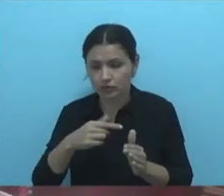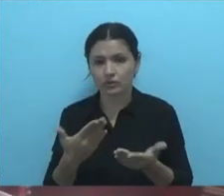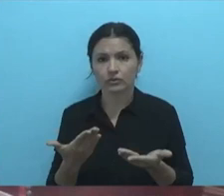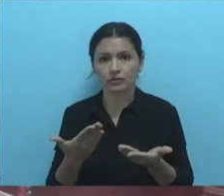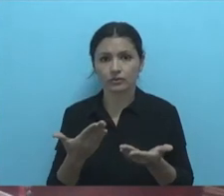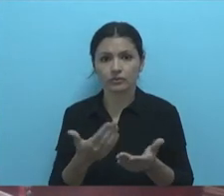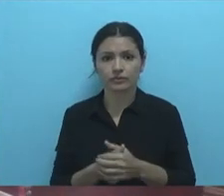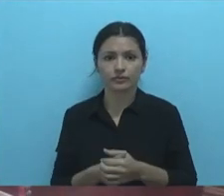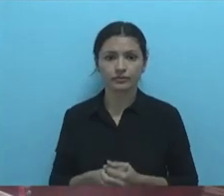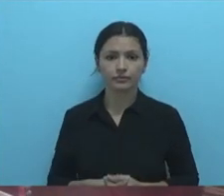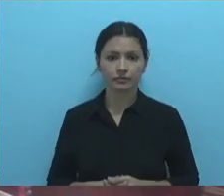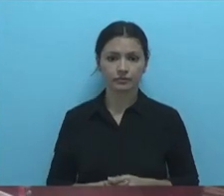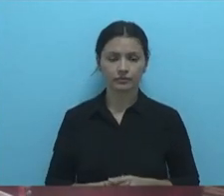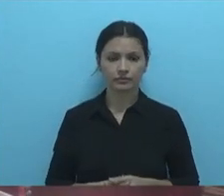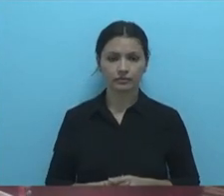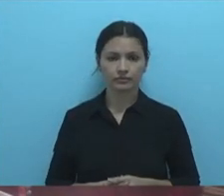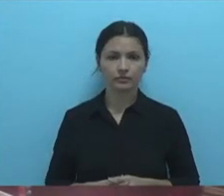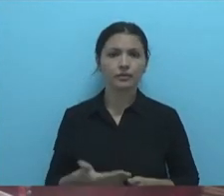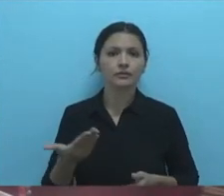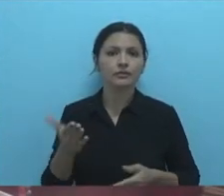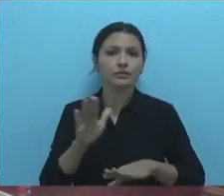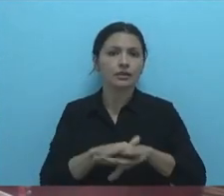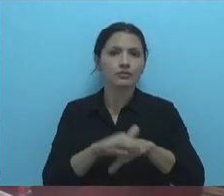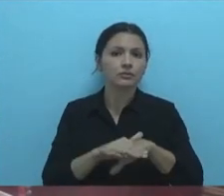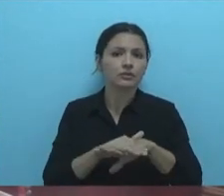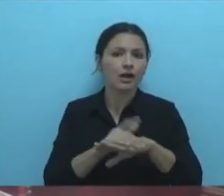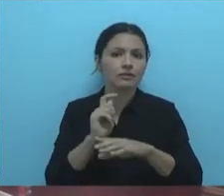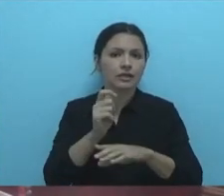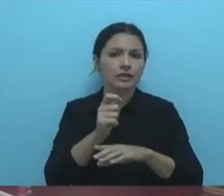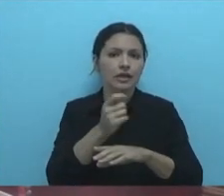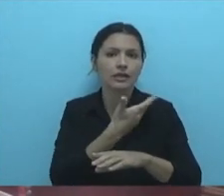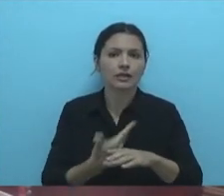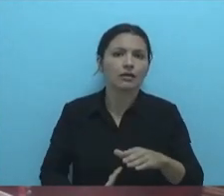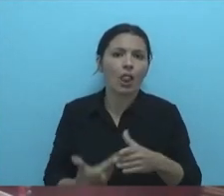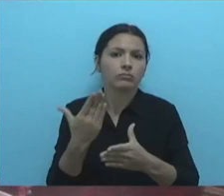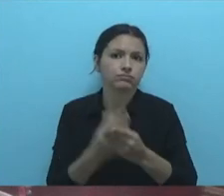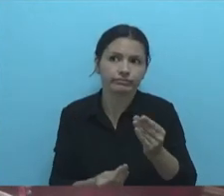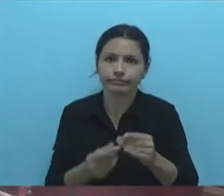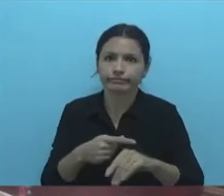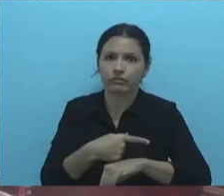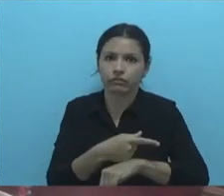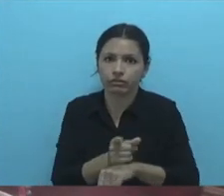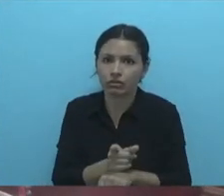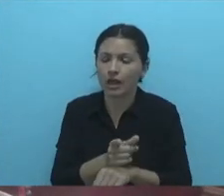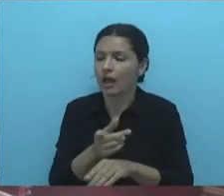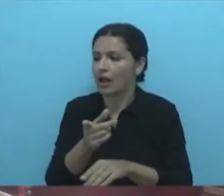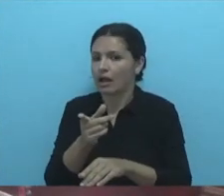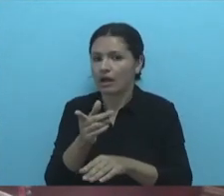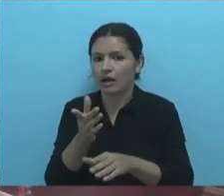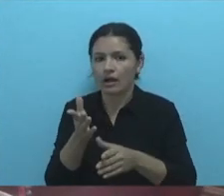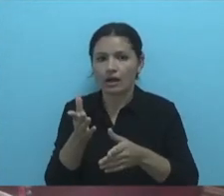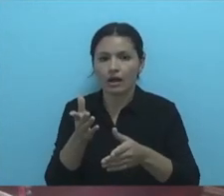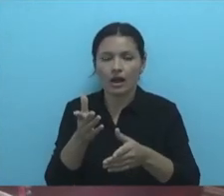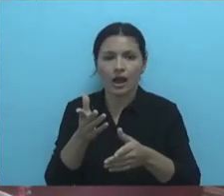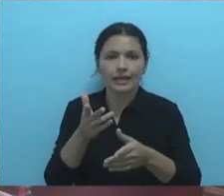la responsabilidad ha sido El Ejecutivo que se demoró o del senado habiendo una sesión estamos hablando no la semana que viene